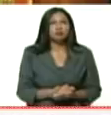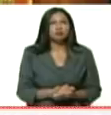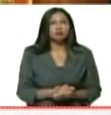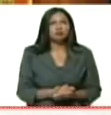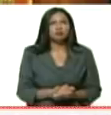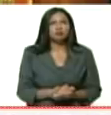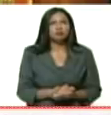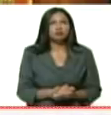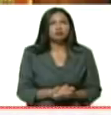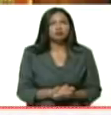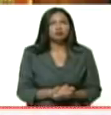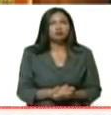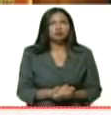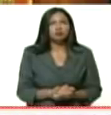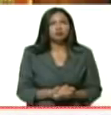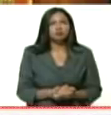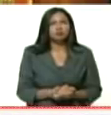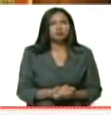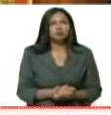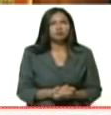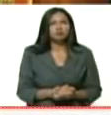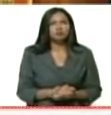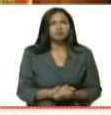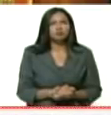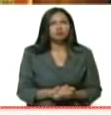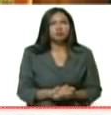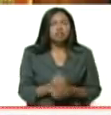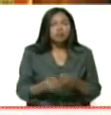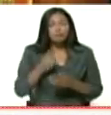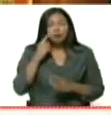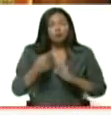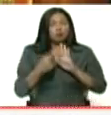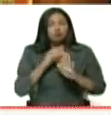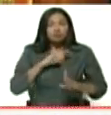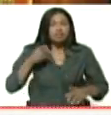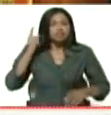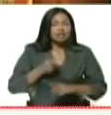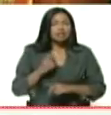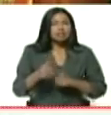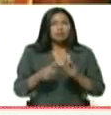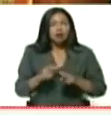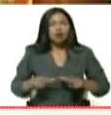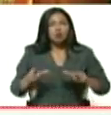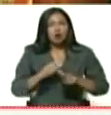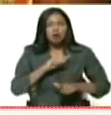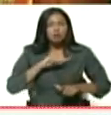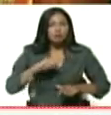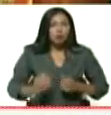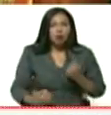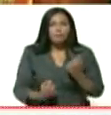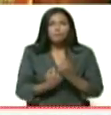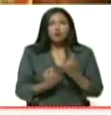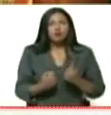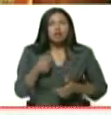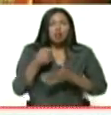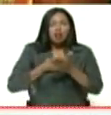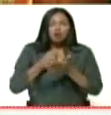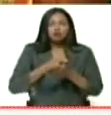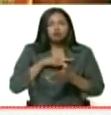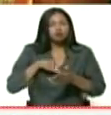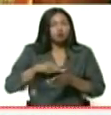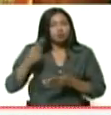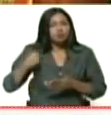de deslinde, y además nuestra exigencia de que apoye la lucha que estamos